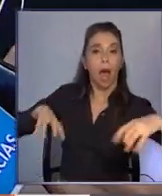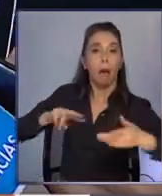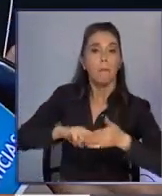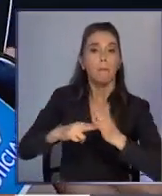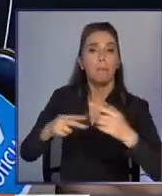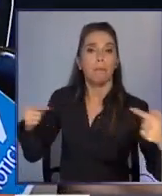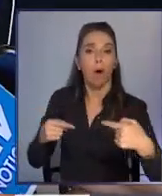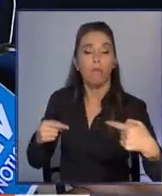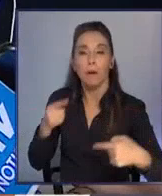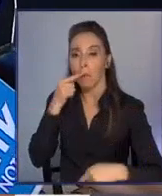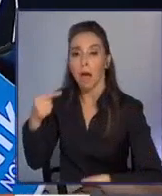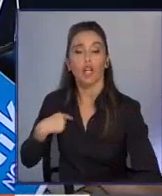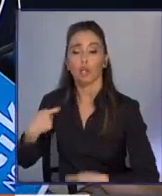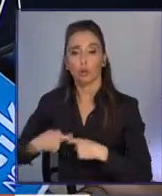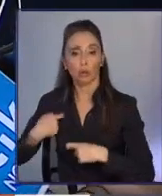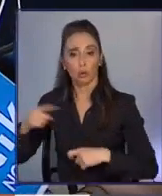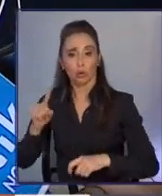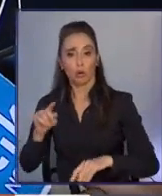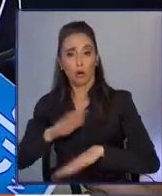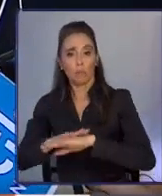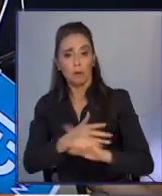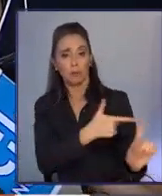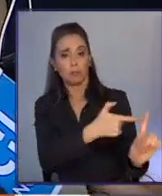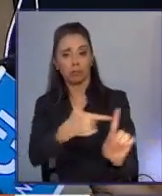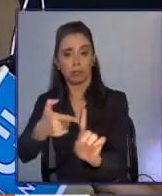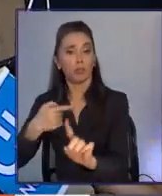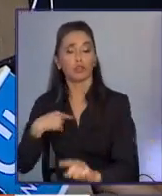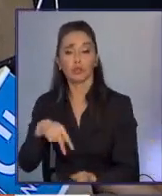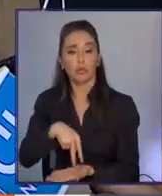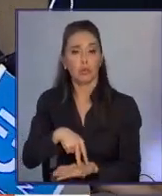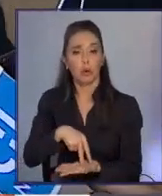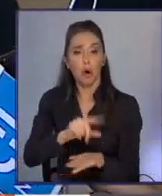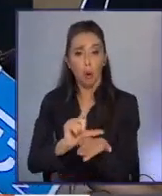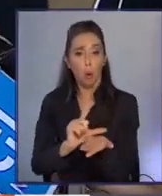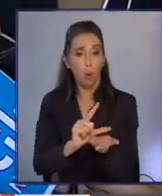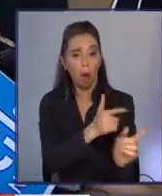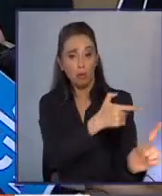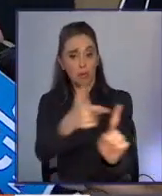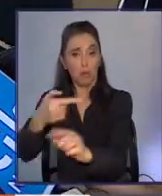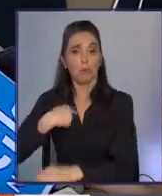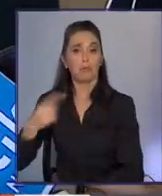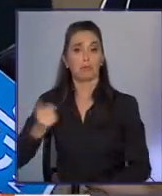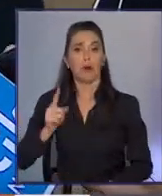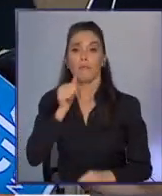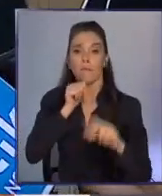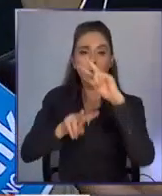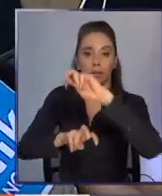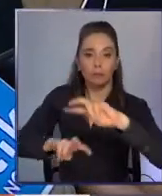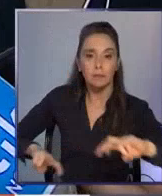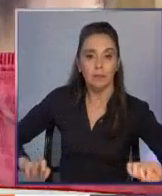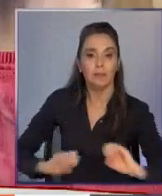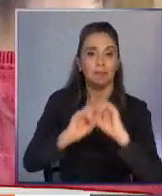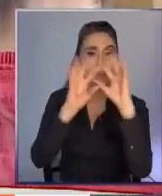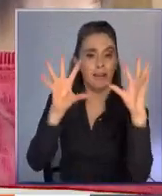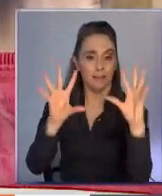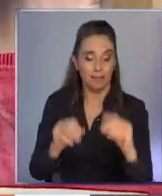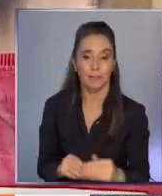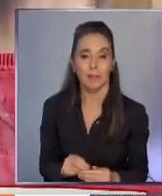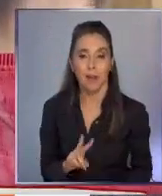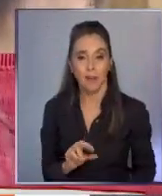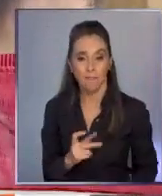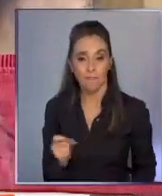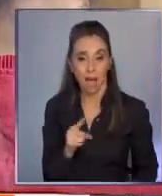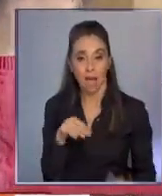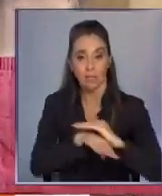haber disparado haber acompañado a haber estado en el lugar del tiroteo y que sí y hay quien se lo que hay que esclarecer en este caso precisamente vargas